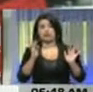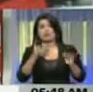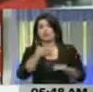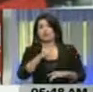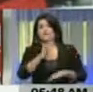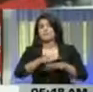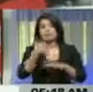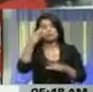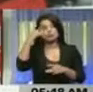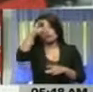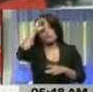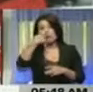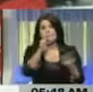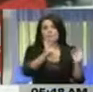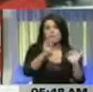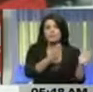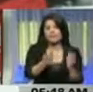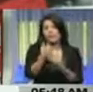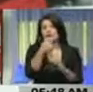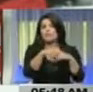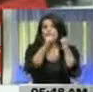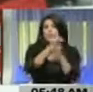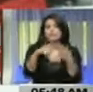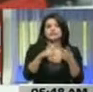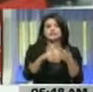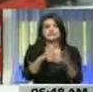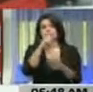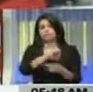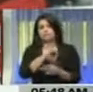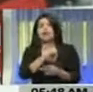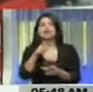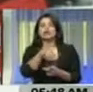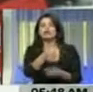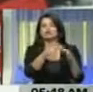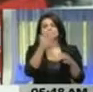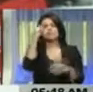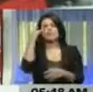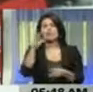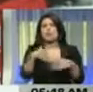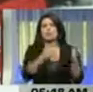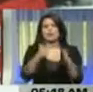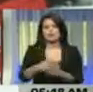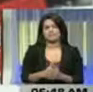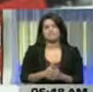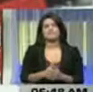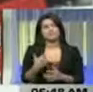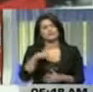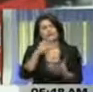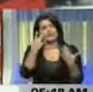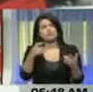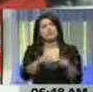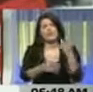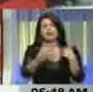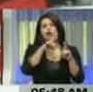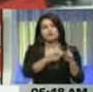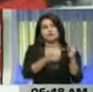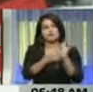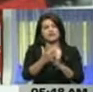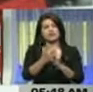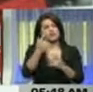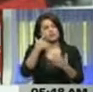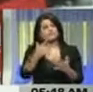estará tramando por allí la derecha: violencia, terror, y ellos saben muy bien cuál es el plan macabro. Lo vimos aquí el 11 de abril, lo vimos con las guarimbas,